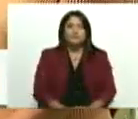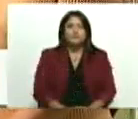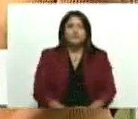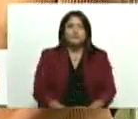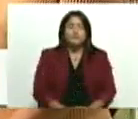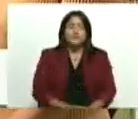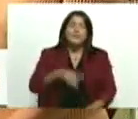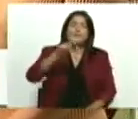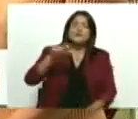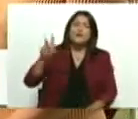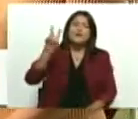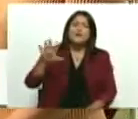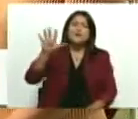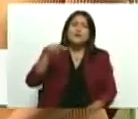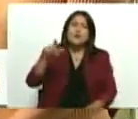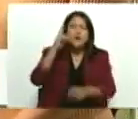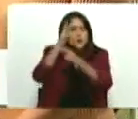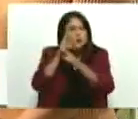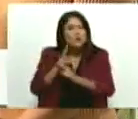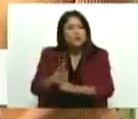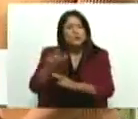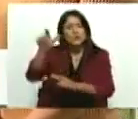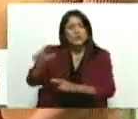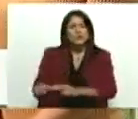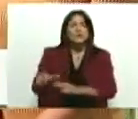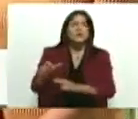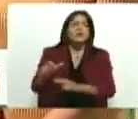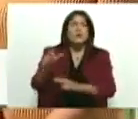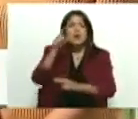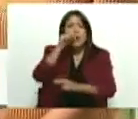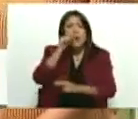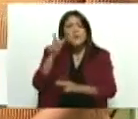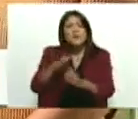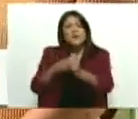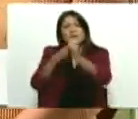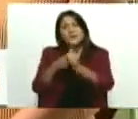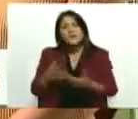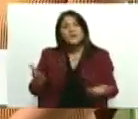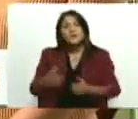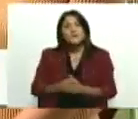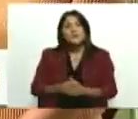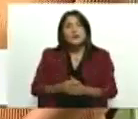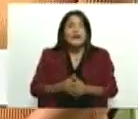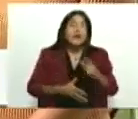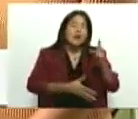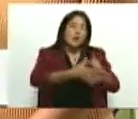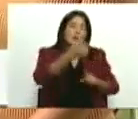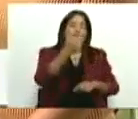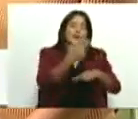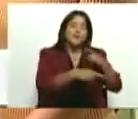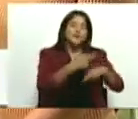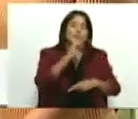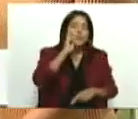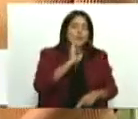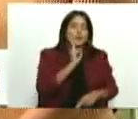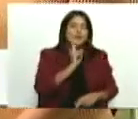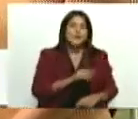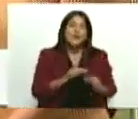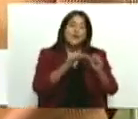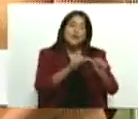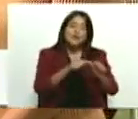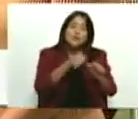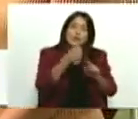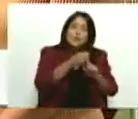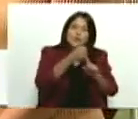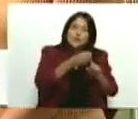pueblo venezolano a un líder que ofrendó su vida por la patria? La construcción de la Revolución Bolivariana, la resistencia en estos días y estos